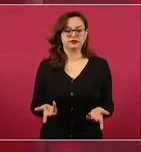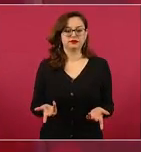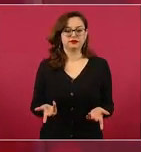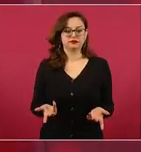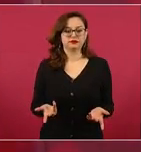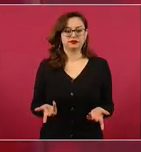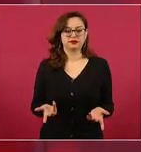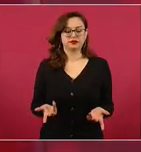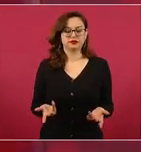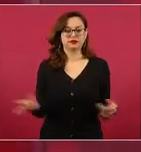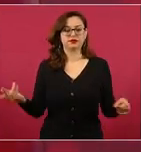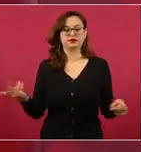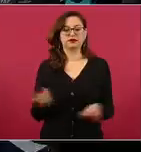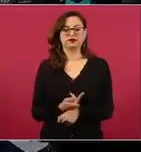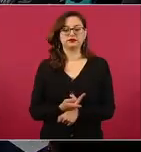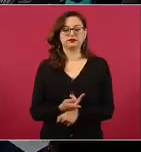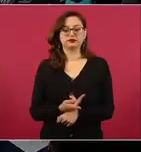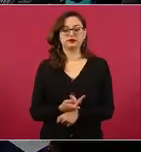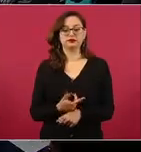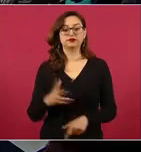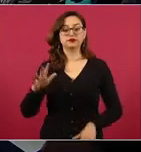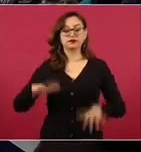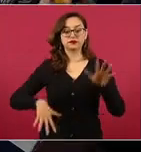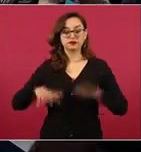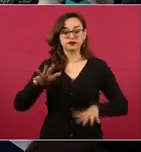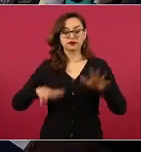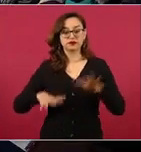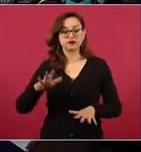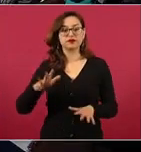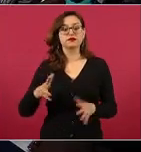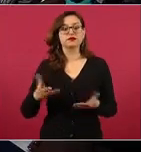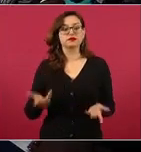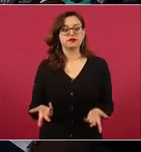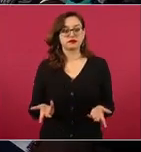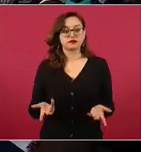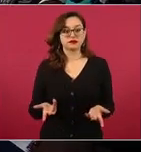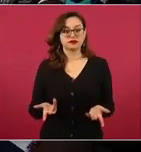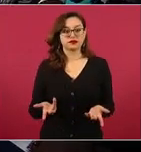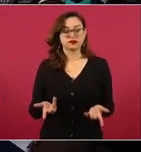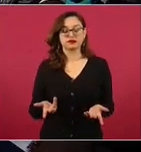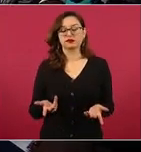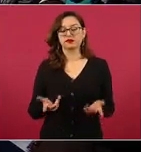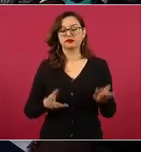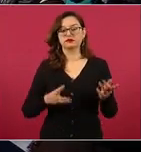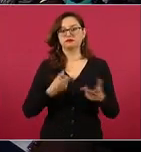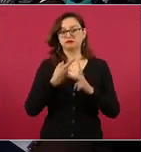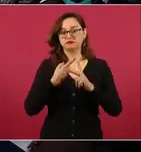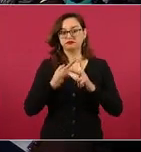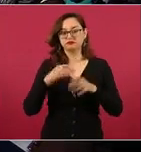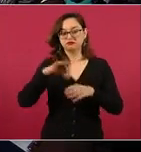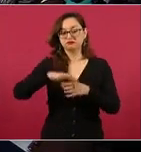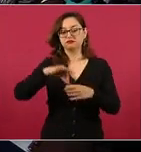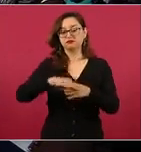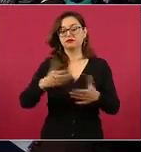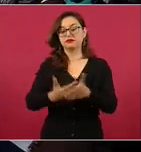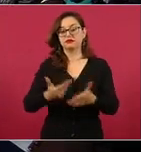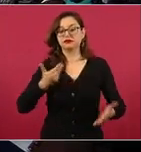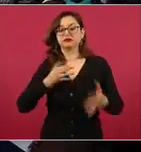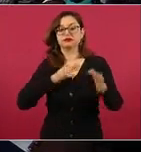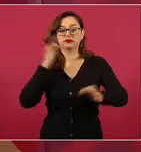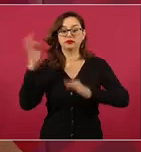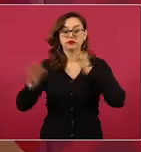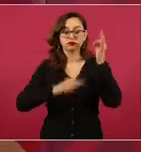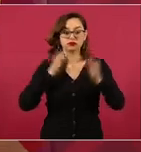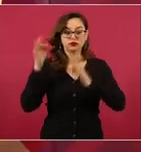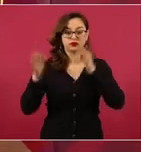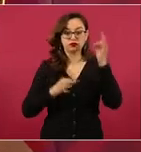a nosotros, de repente, cuando se venía una campaña, yo recomendaba,